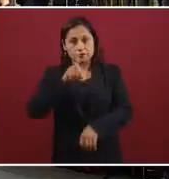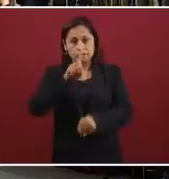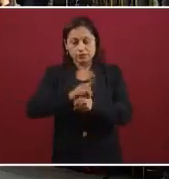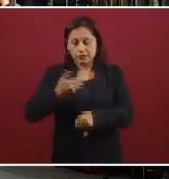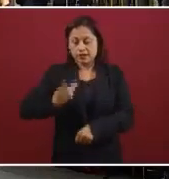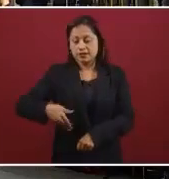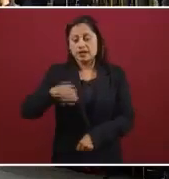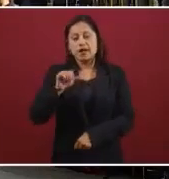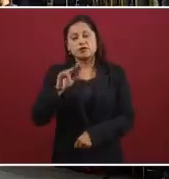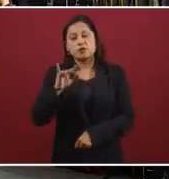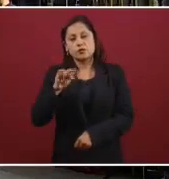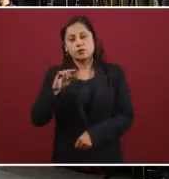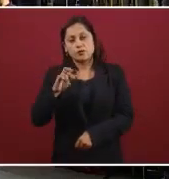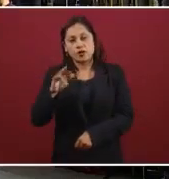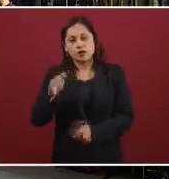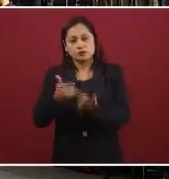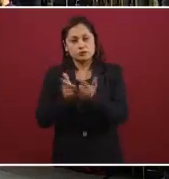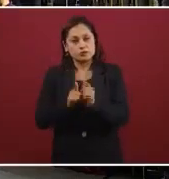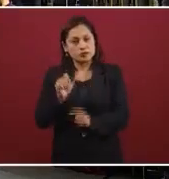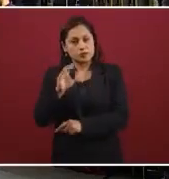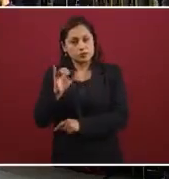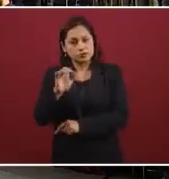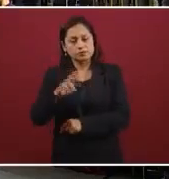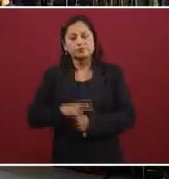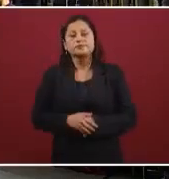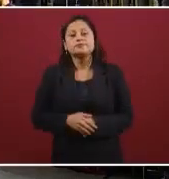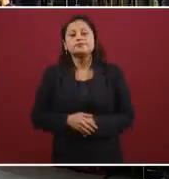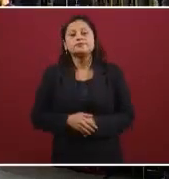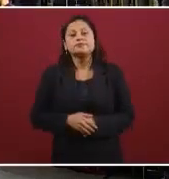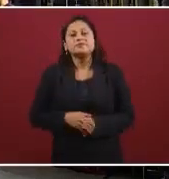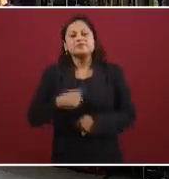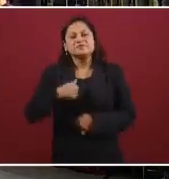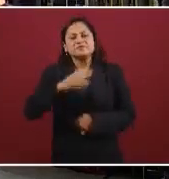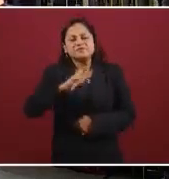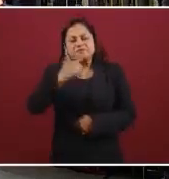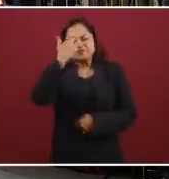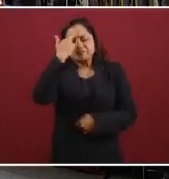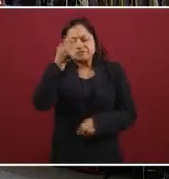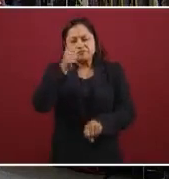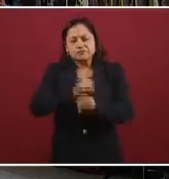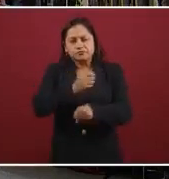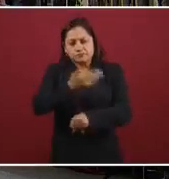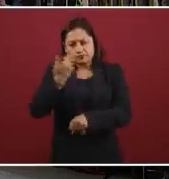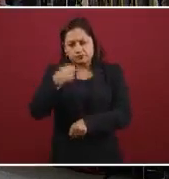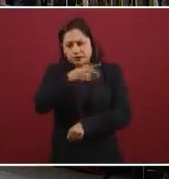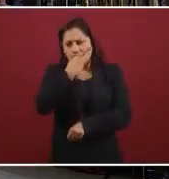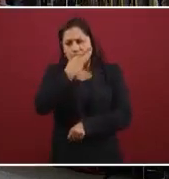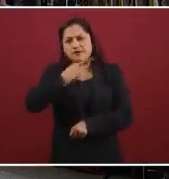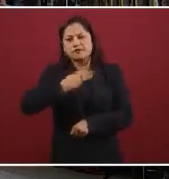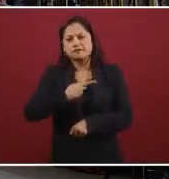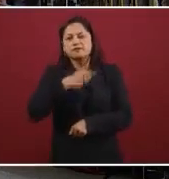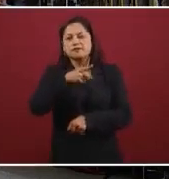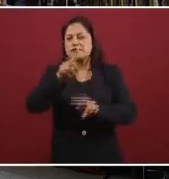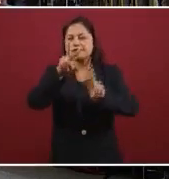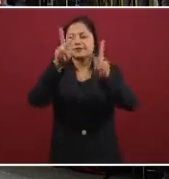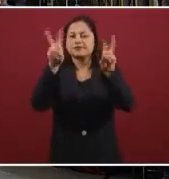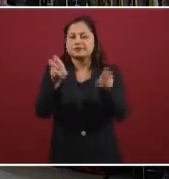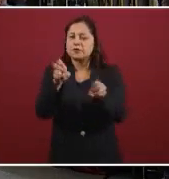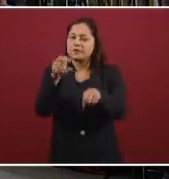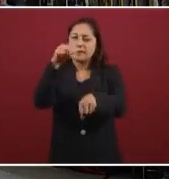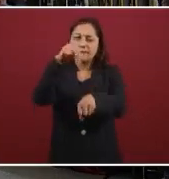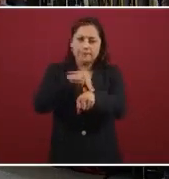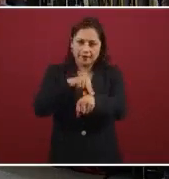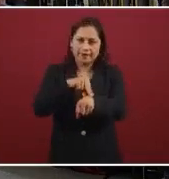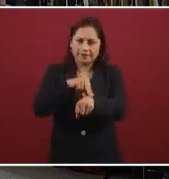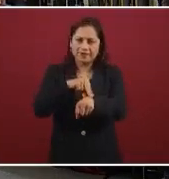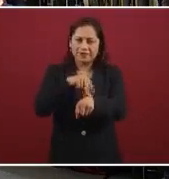Grupo ASIR. Retomo lo que comentaba usted la semana pasada con relación a los médicos. Hacía usted un símil en cuanto a